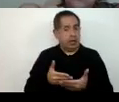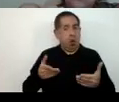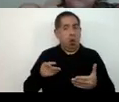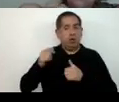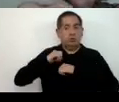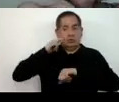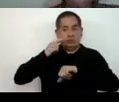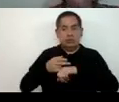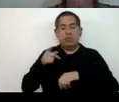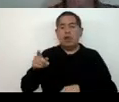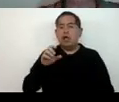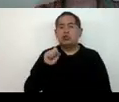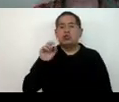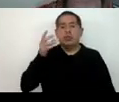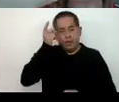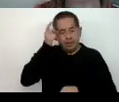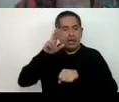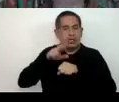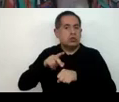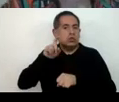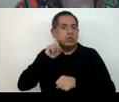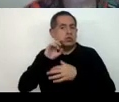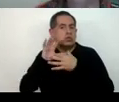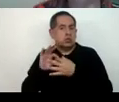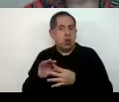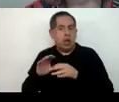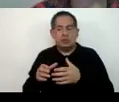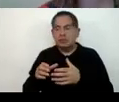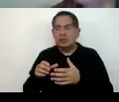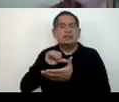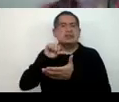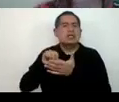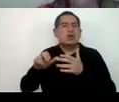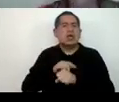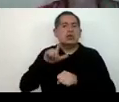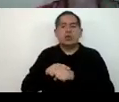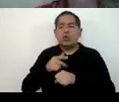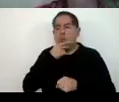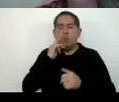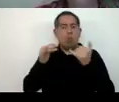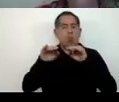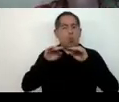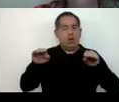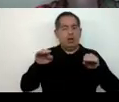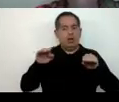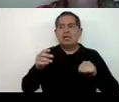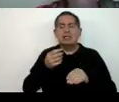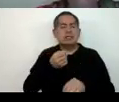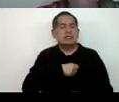labora en la Subdirección de Salud Sexual y Reproductiva del Centro Nacional de Equidad de Género y Salud